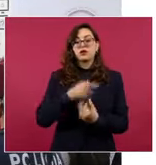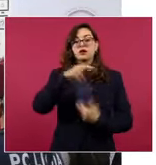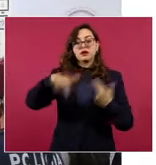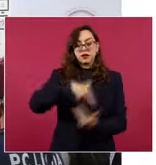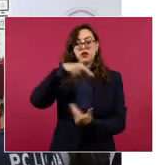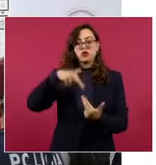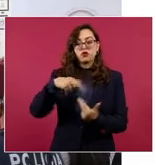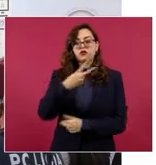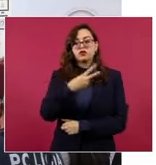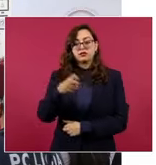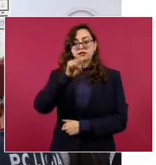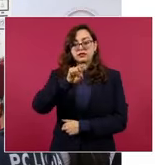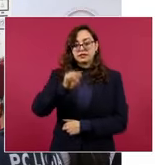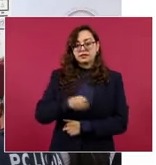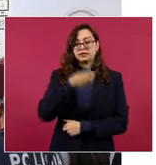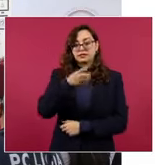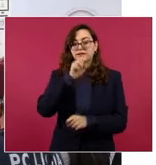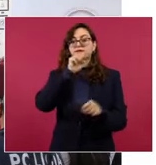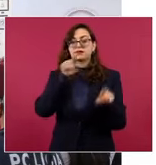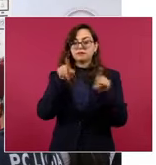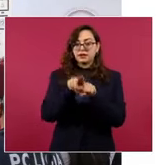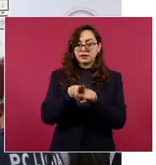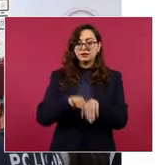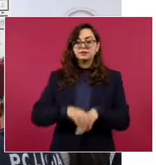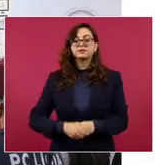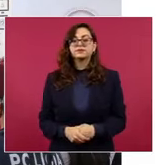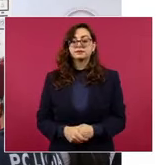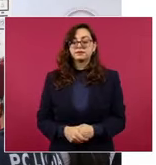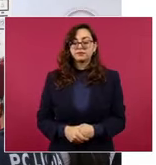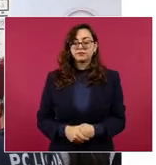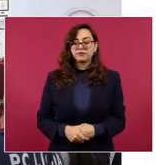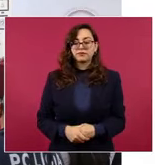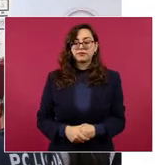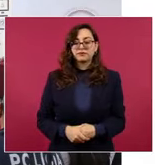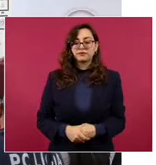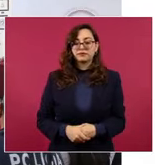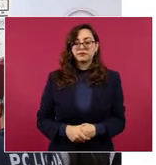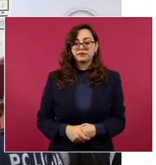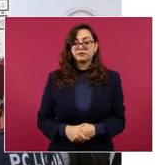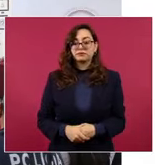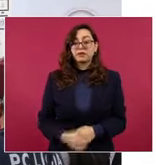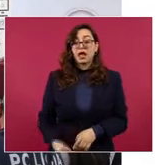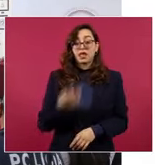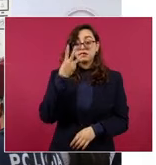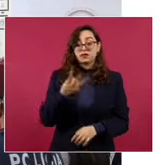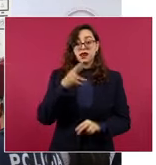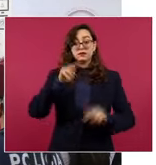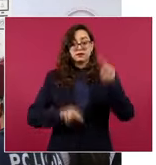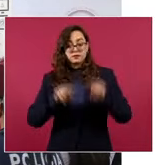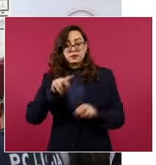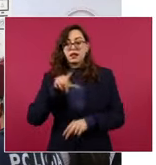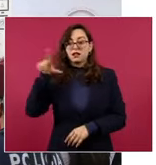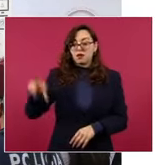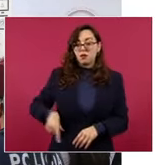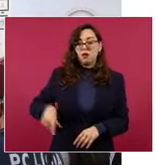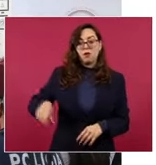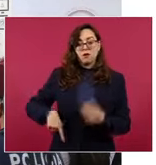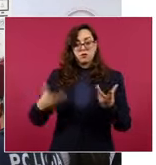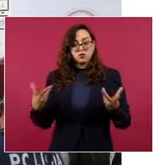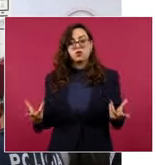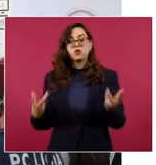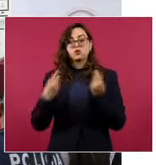de construcción de paz y seguridad. Ahí coincidimos los tres órdenes de gobierno para atender a